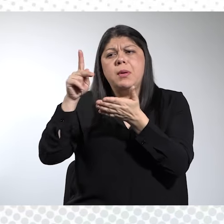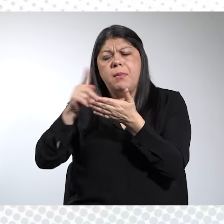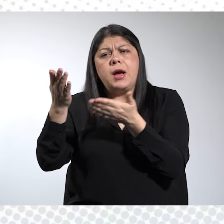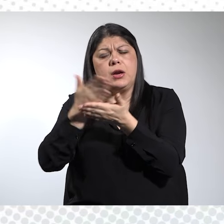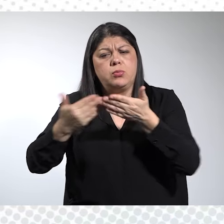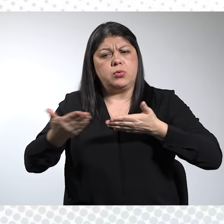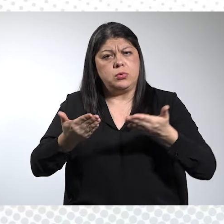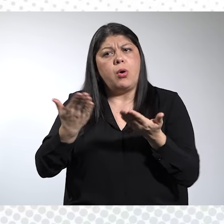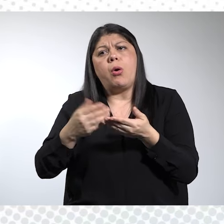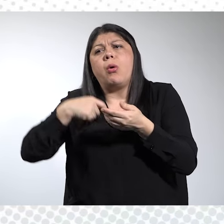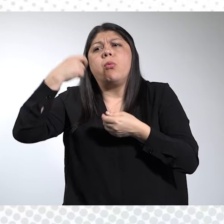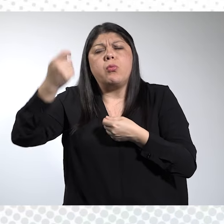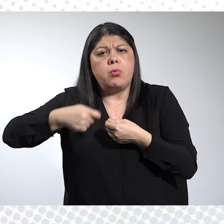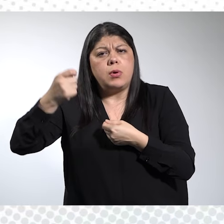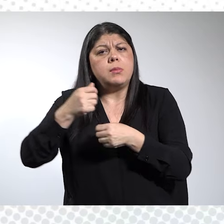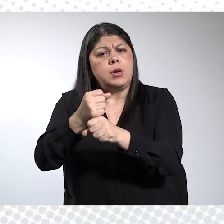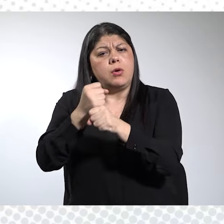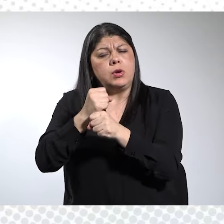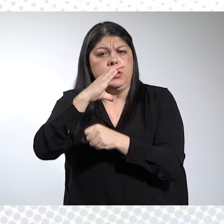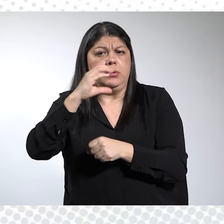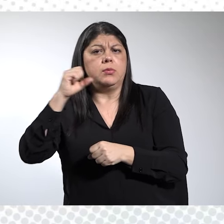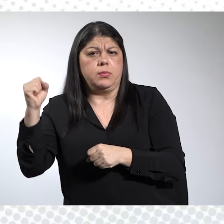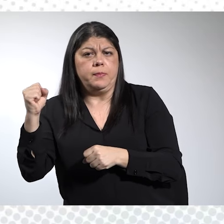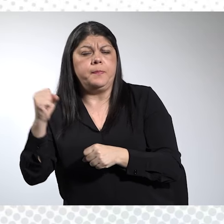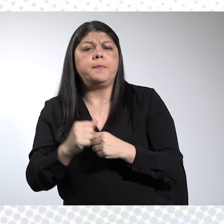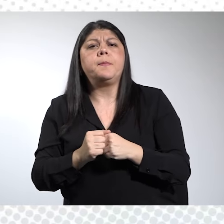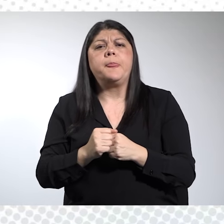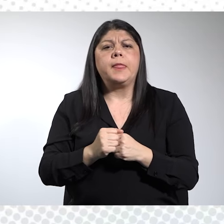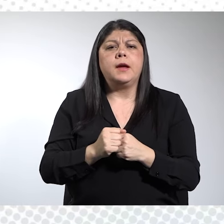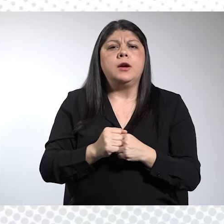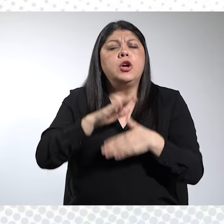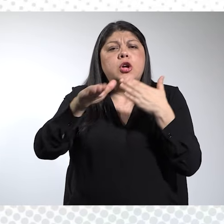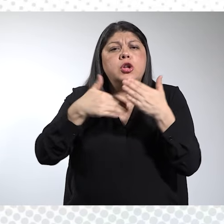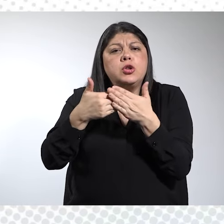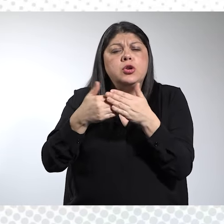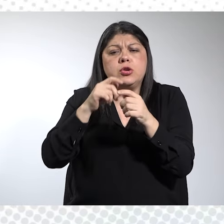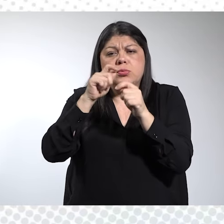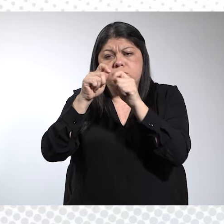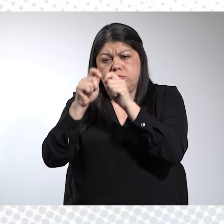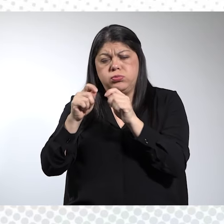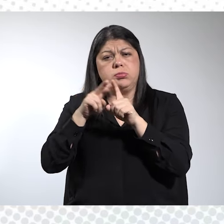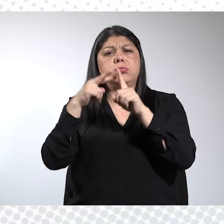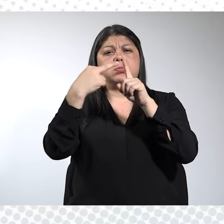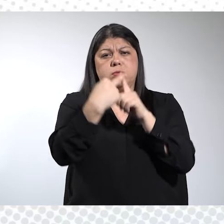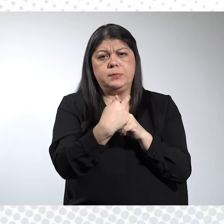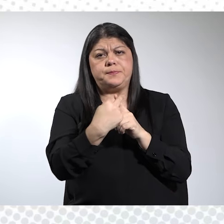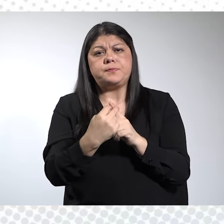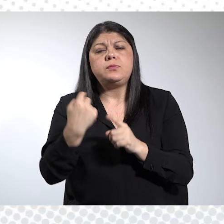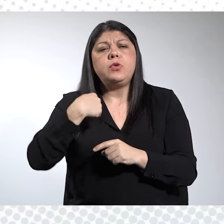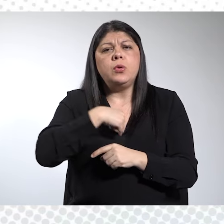algunos servicios o al menos una cuota para fortalecer la Caja Costarricense de Seguro Social. Todos estos estigmas, porque son